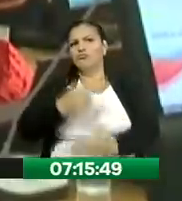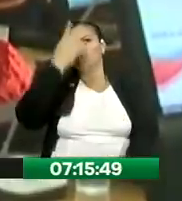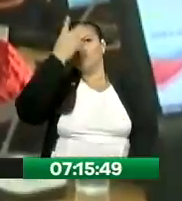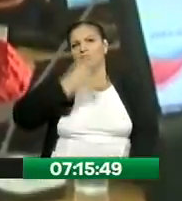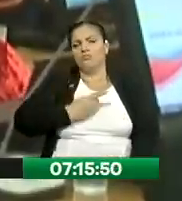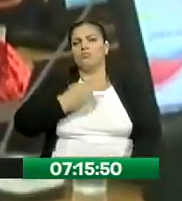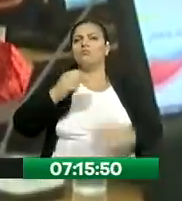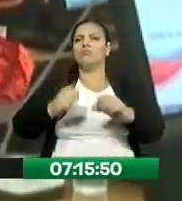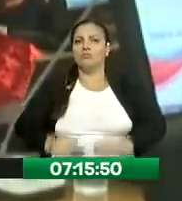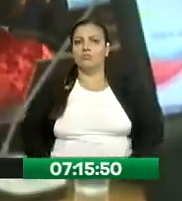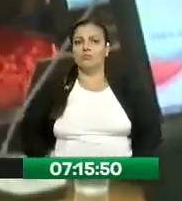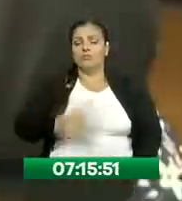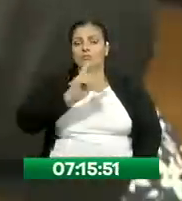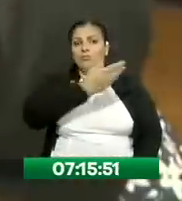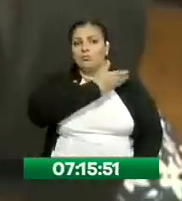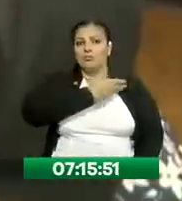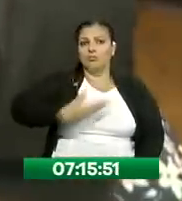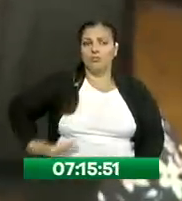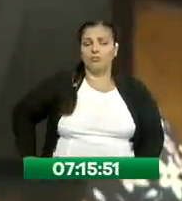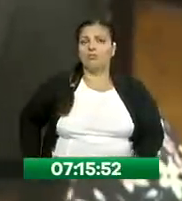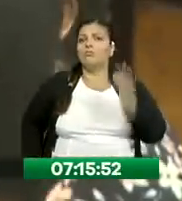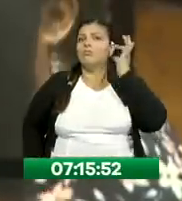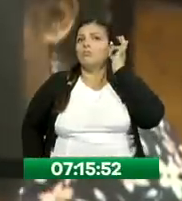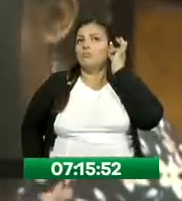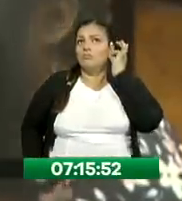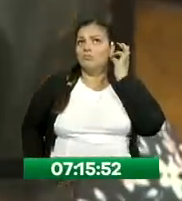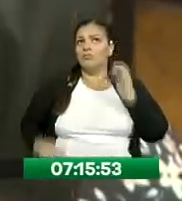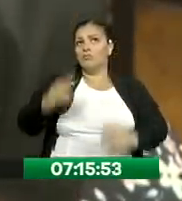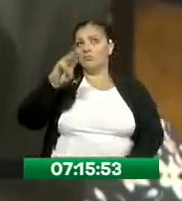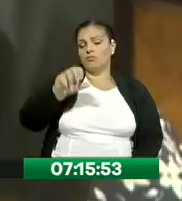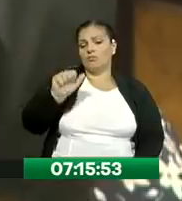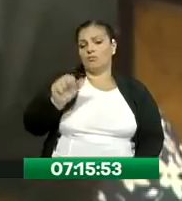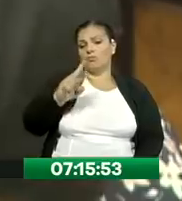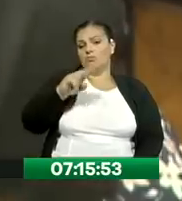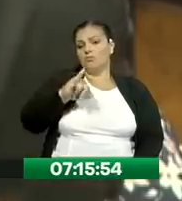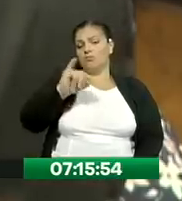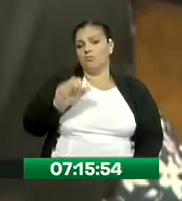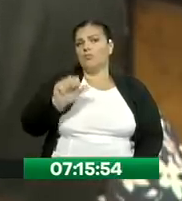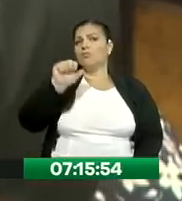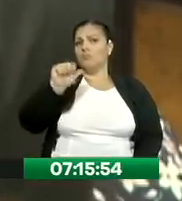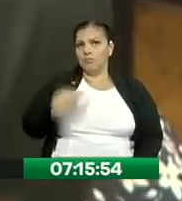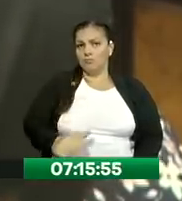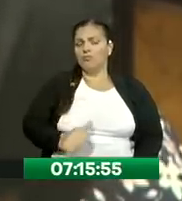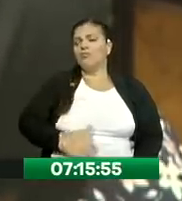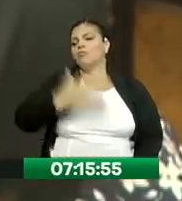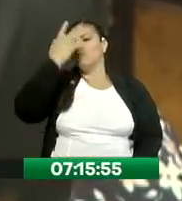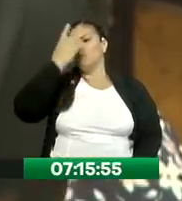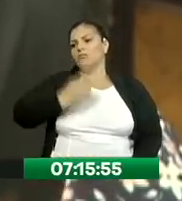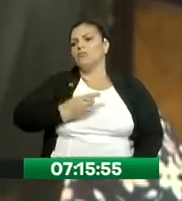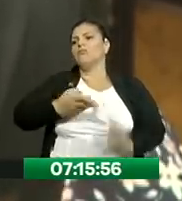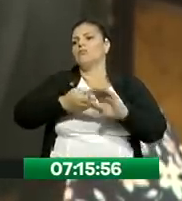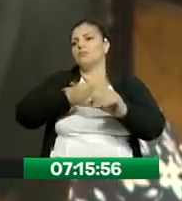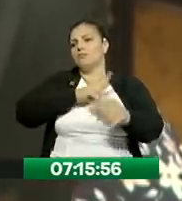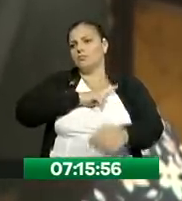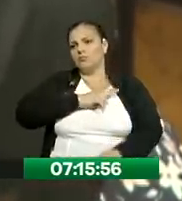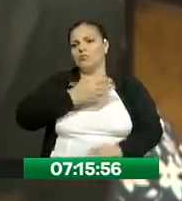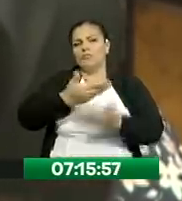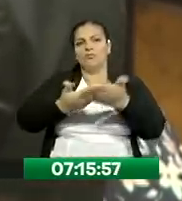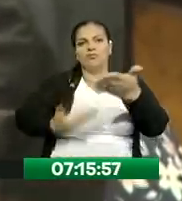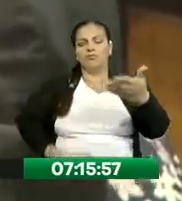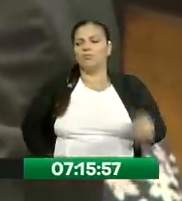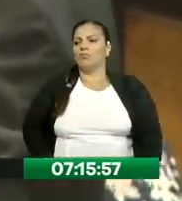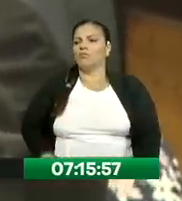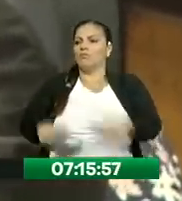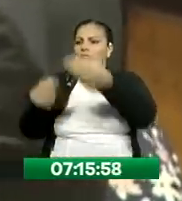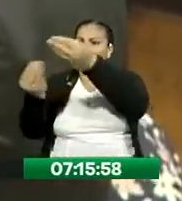propuesta nació en el bloque del BIN. Mociono la aceptación de la renuncia a